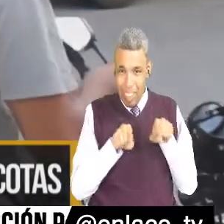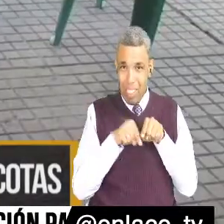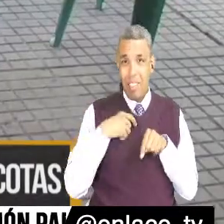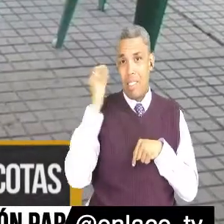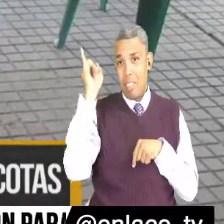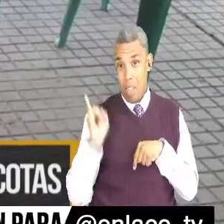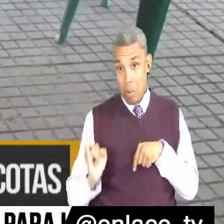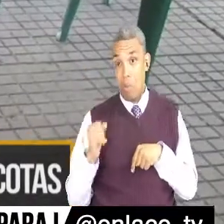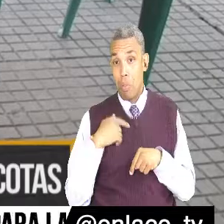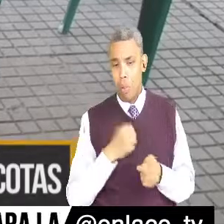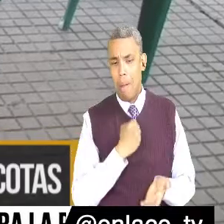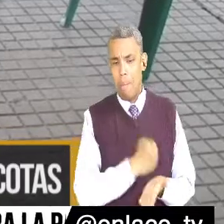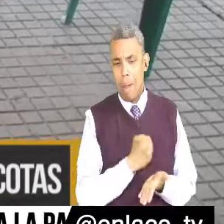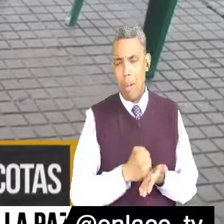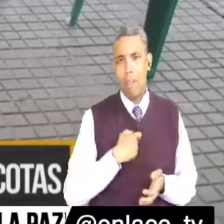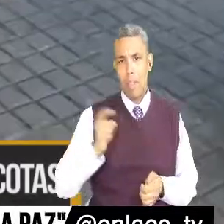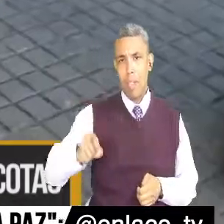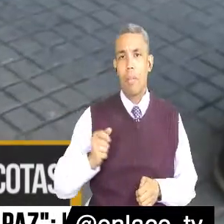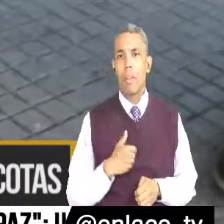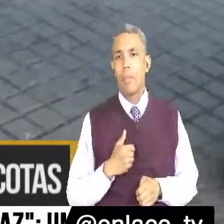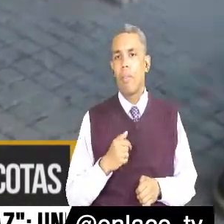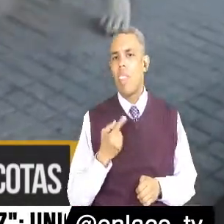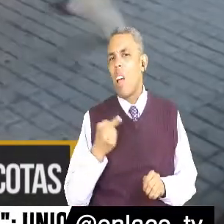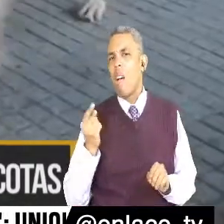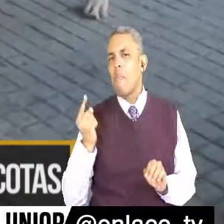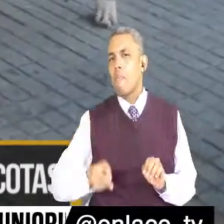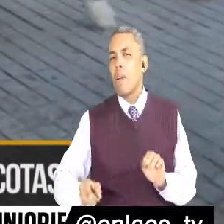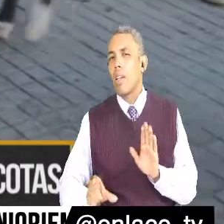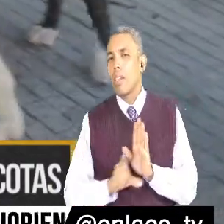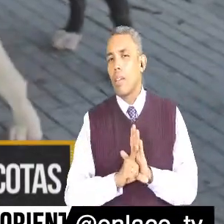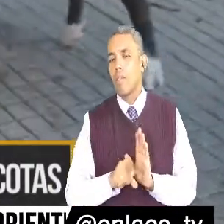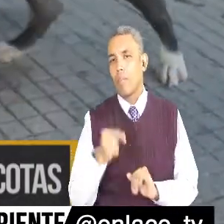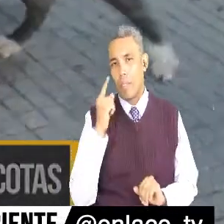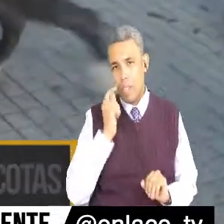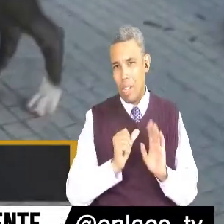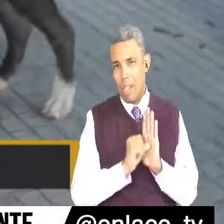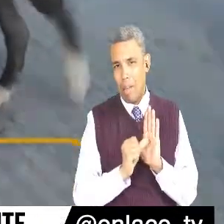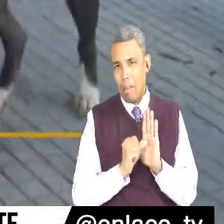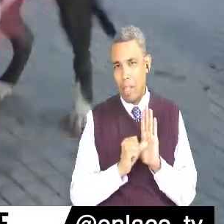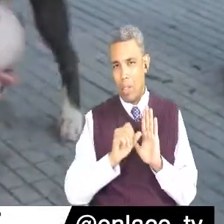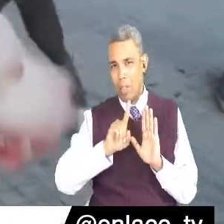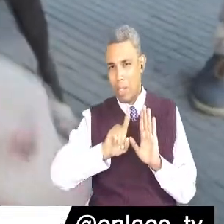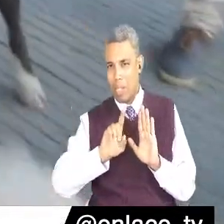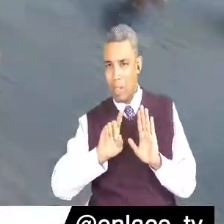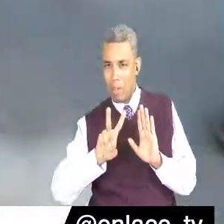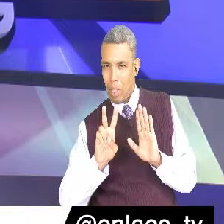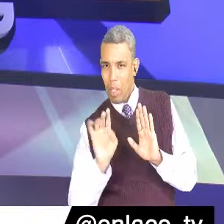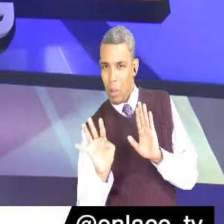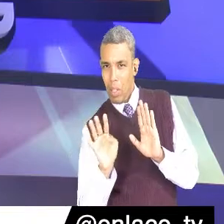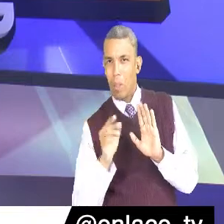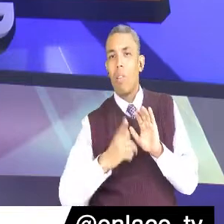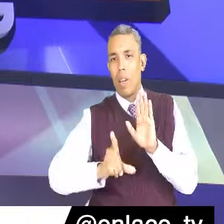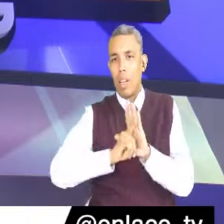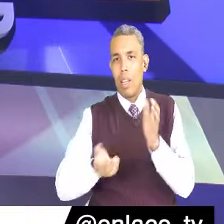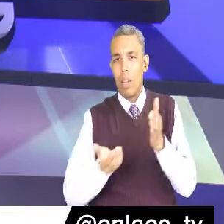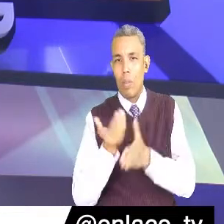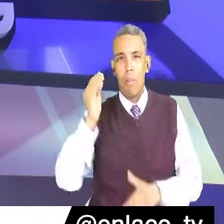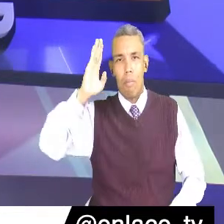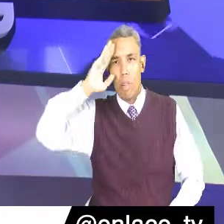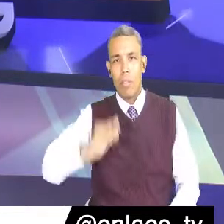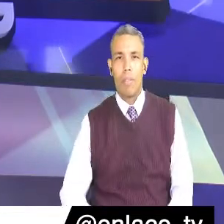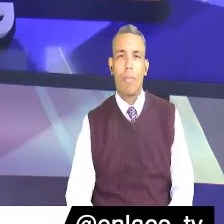está tipificado en el nuevo Código Nacional de Policía en el capítulo 3 del artículo 124. Compre